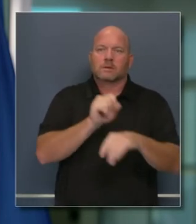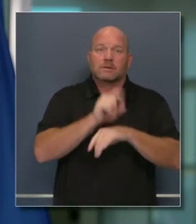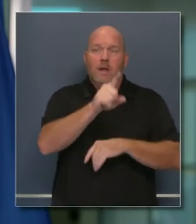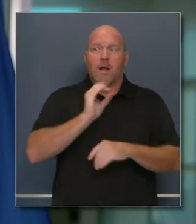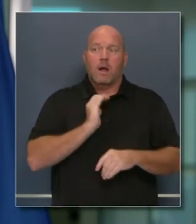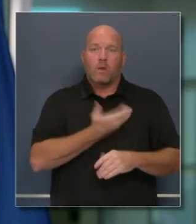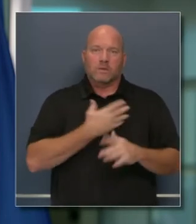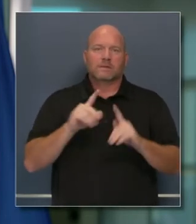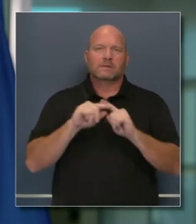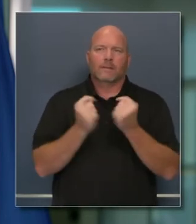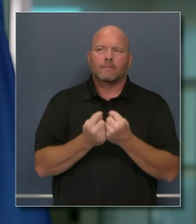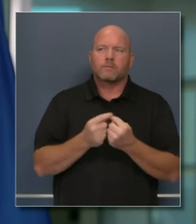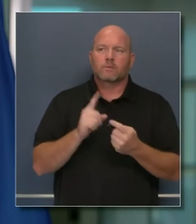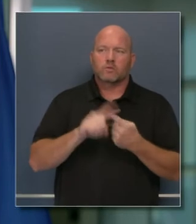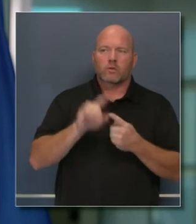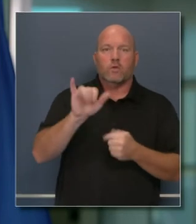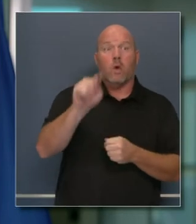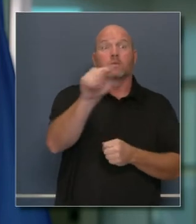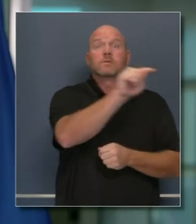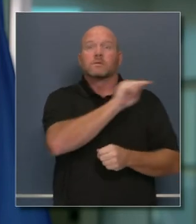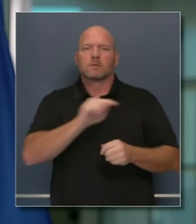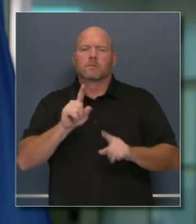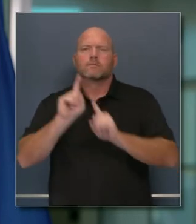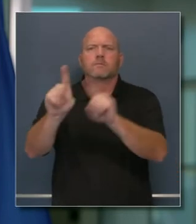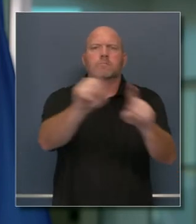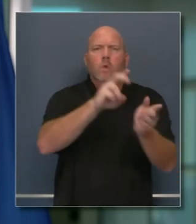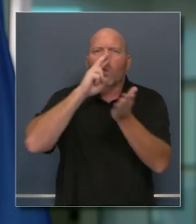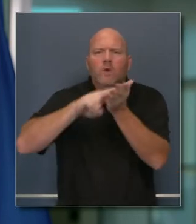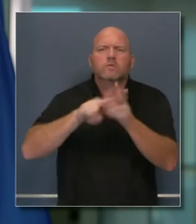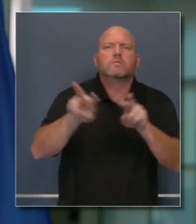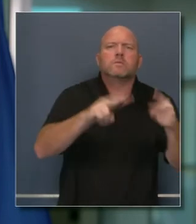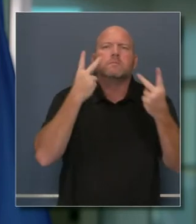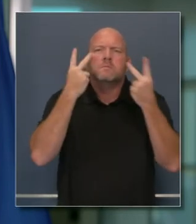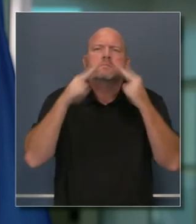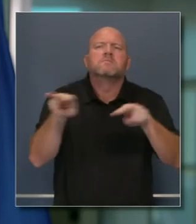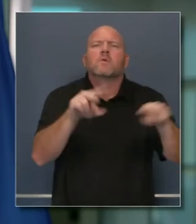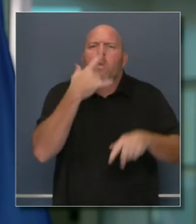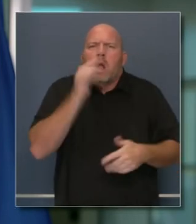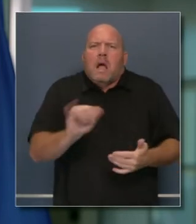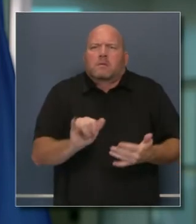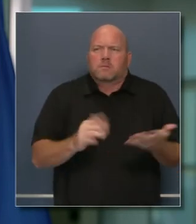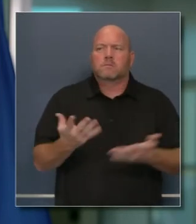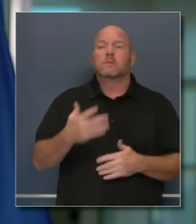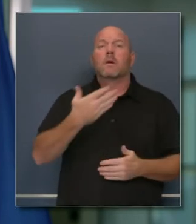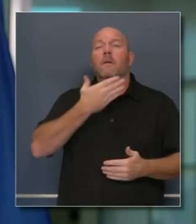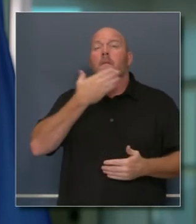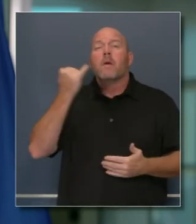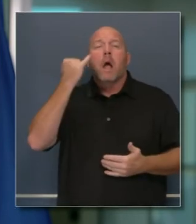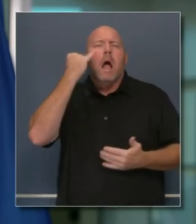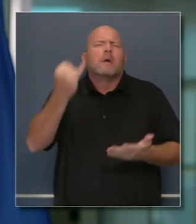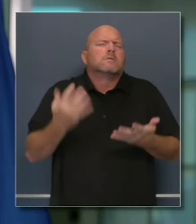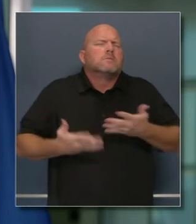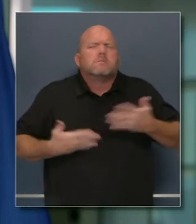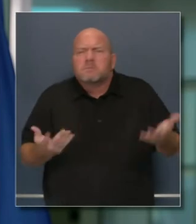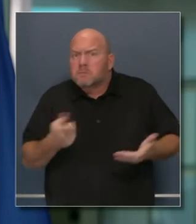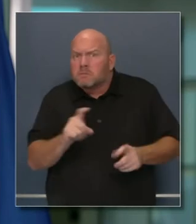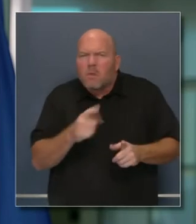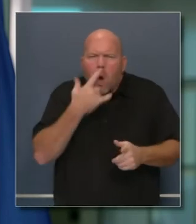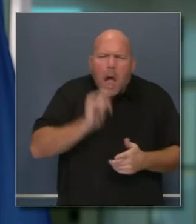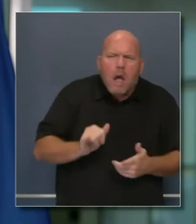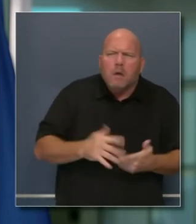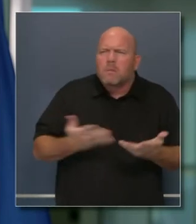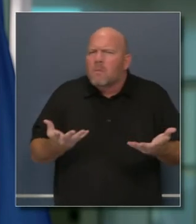nuestro propio equipo a estos sitios, hablando de parques, para darnos una idea de lo que